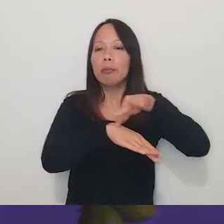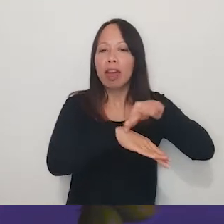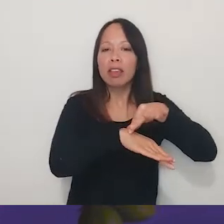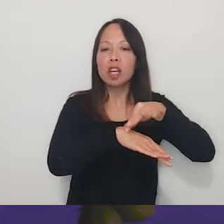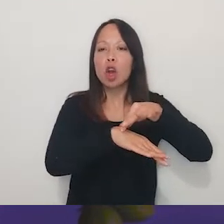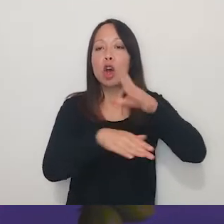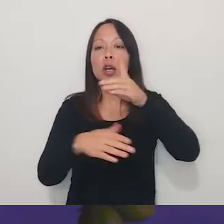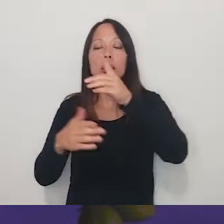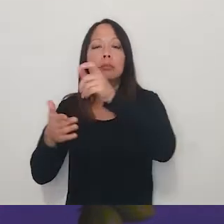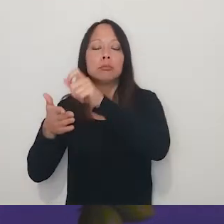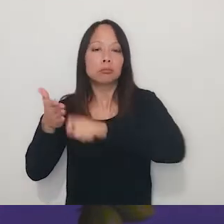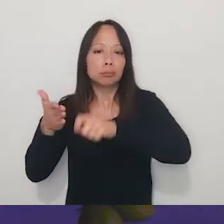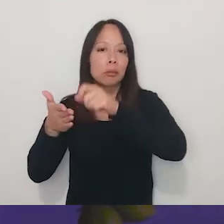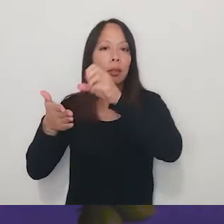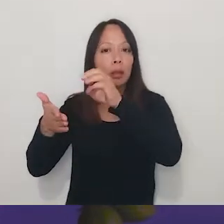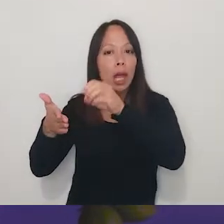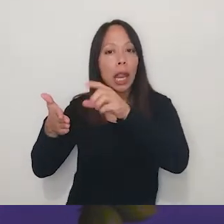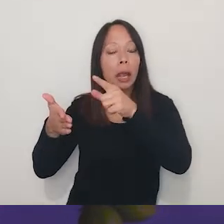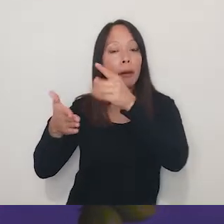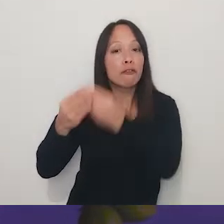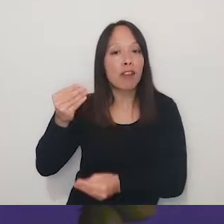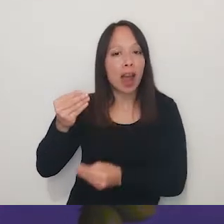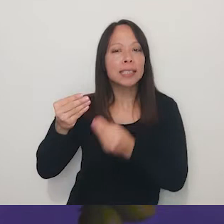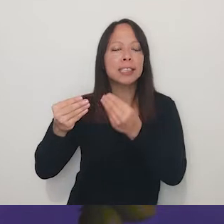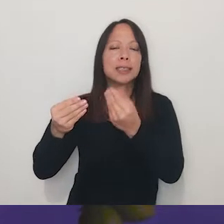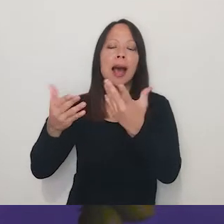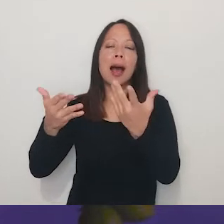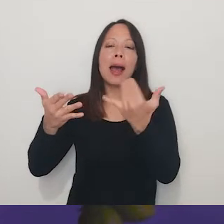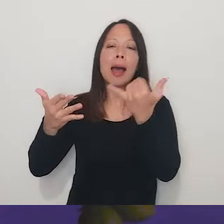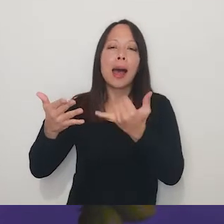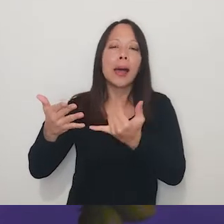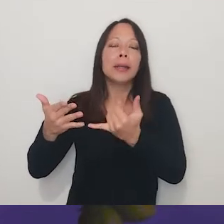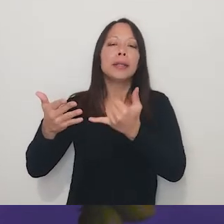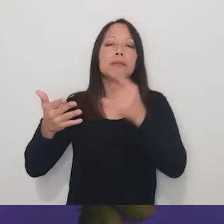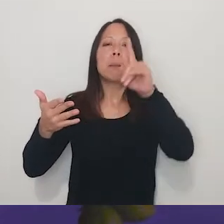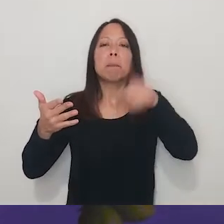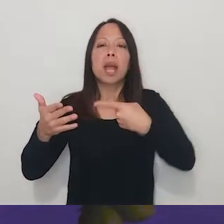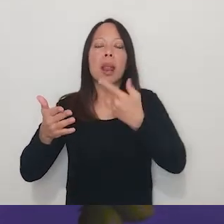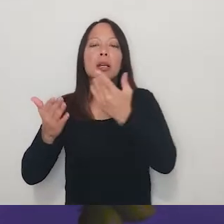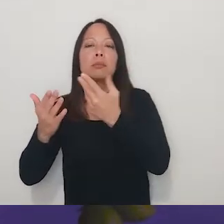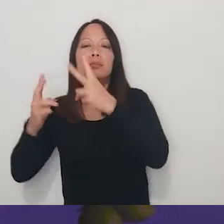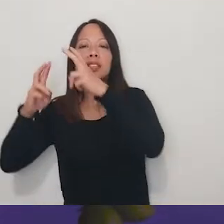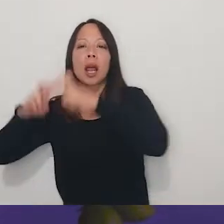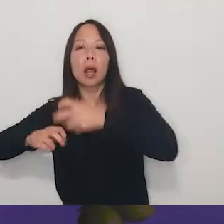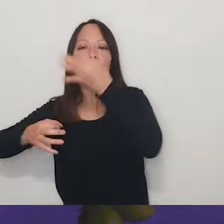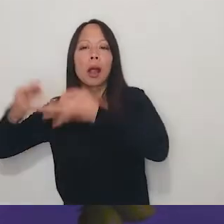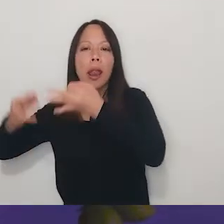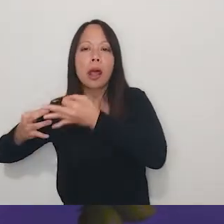especialistas, hay más diagnósticos erróneos, a veces los diagnósticos erróneos son sospechas diagnósticas, pero traen